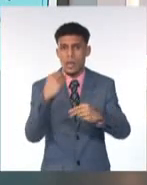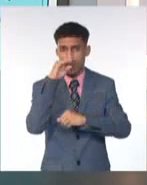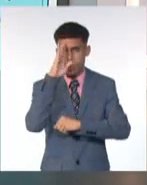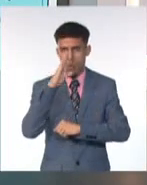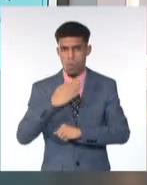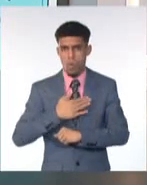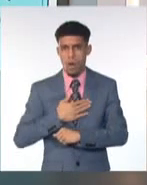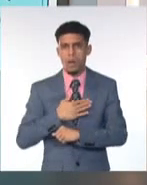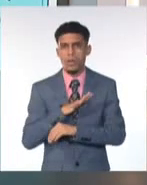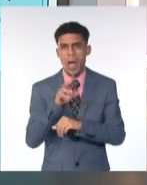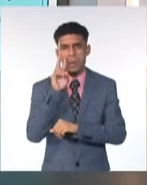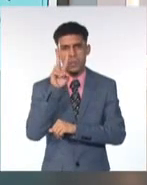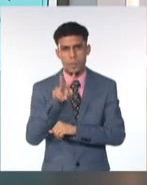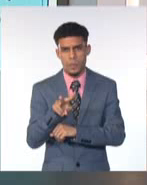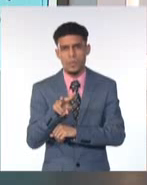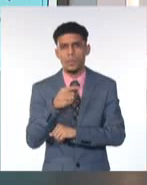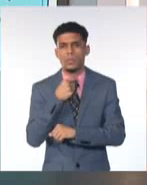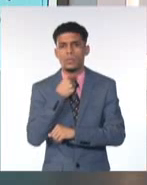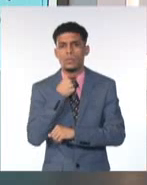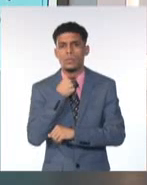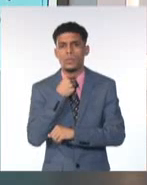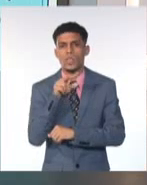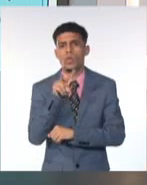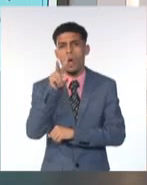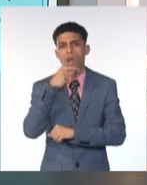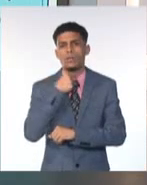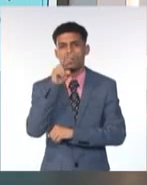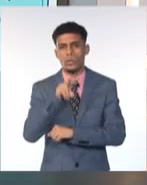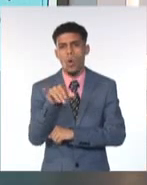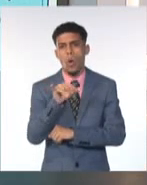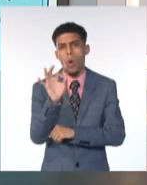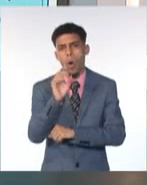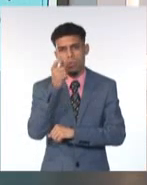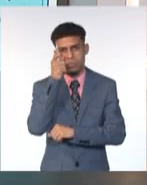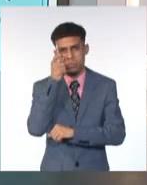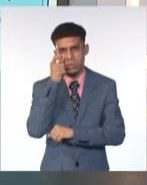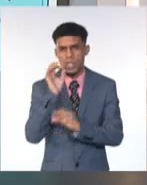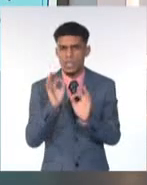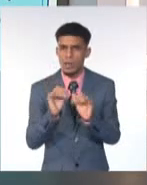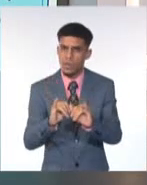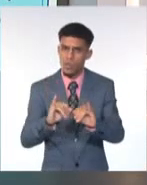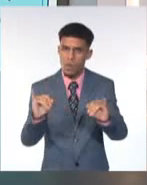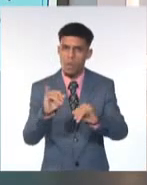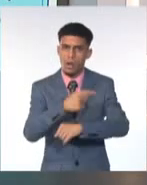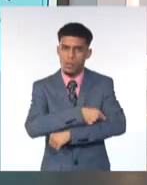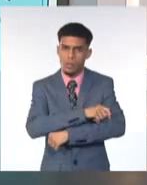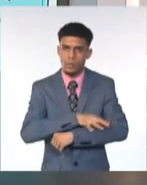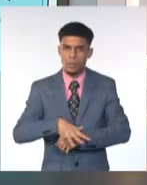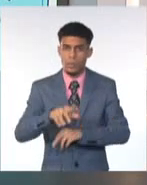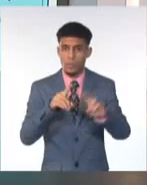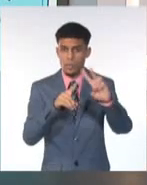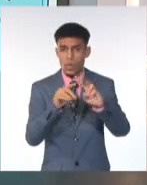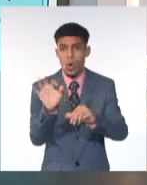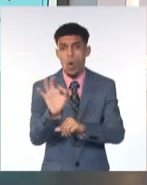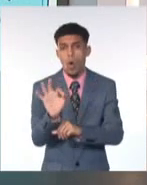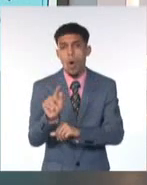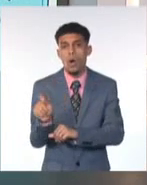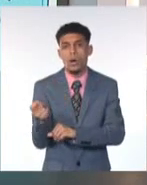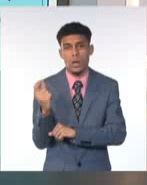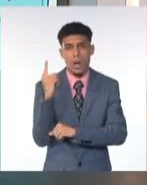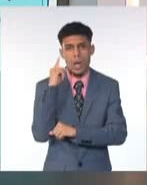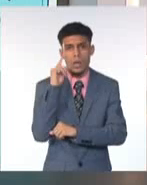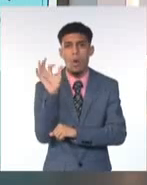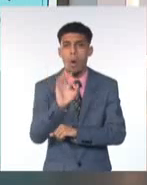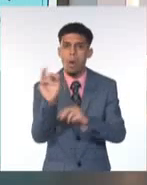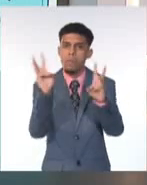y cualquier efecto que pudiera tener sobre nuestro país pues se va a informar oportunamente en todos los espacios informativos, tanto de la televisión como a través de los perfiles